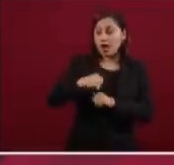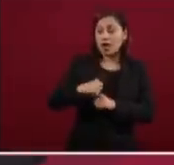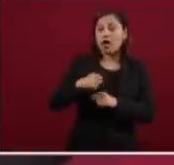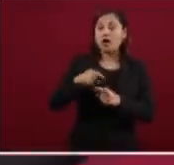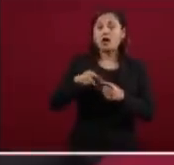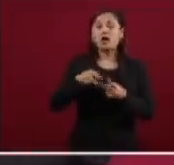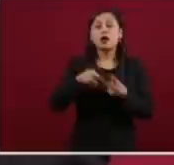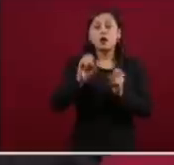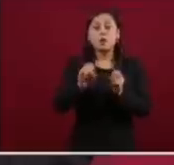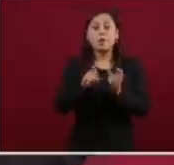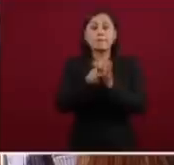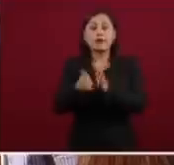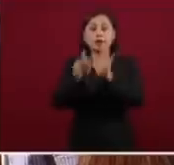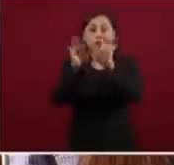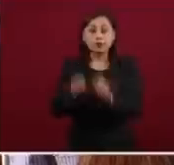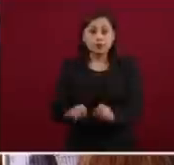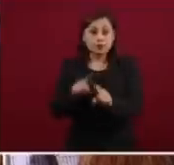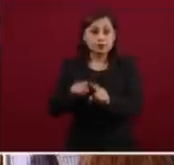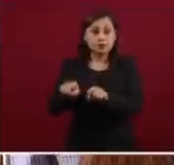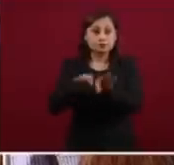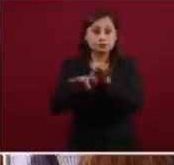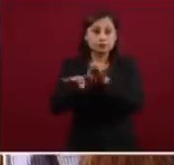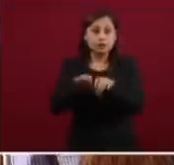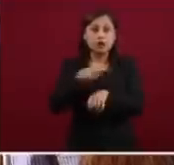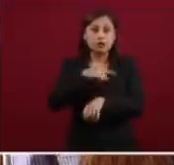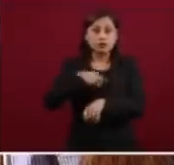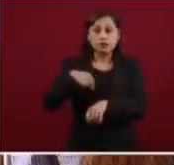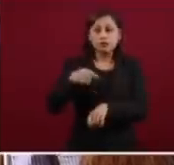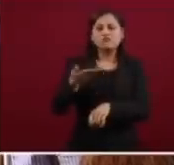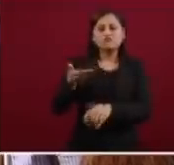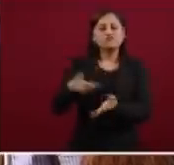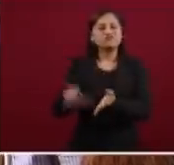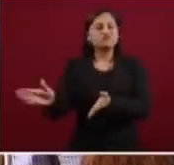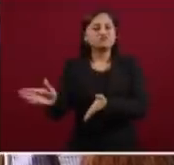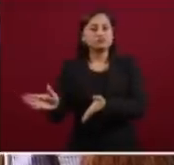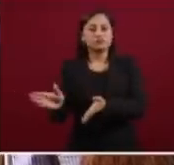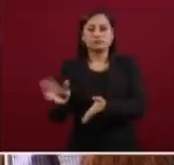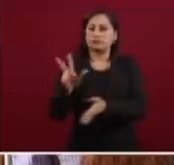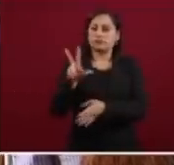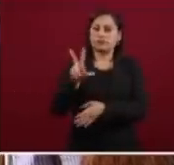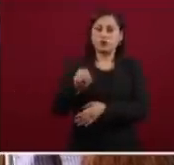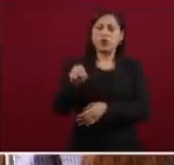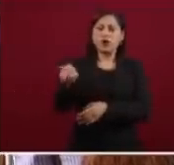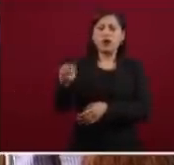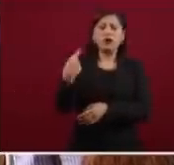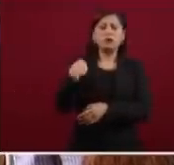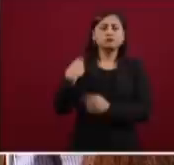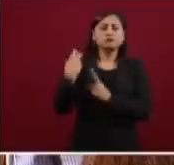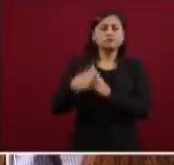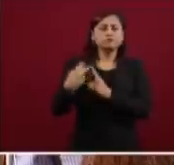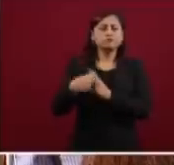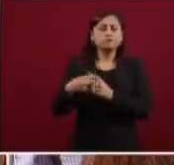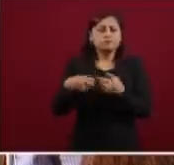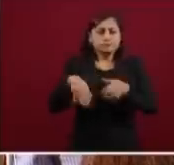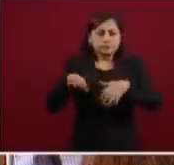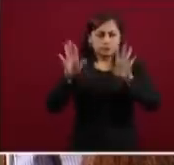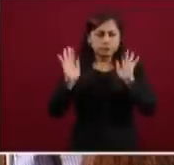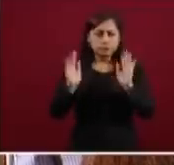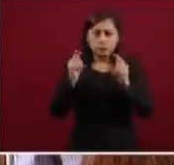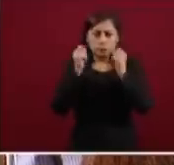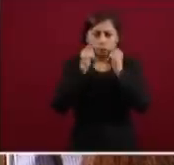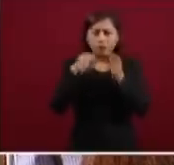columnista de un periódico porque nos crítica nos sentiríamos hasta